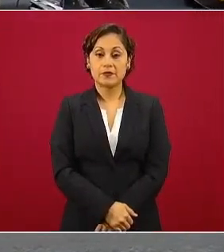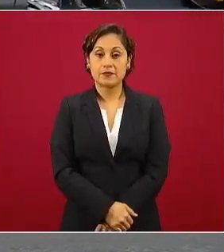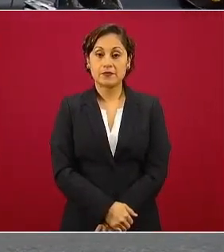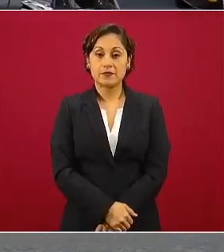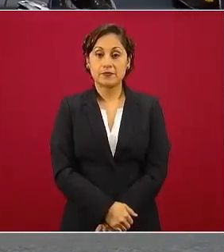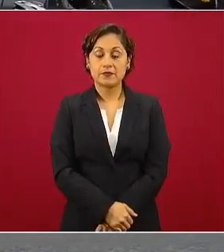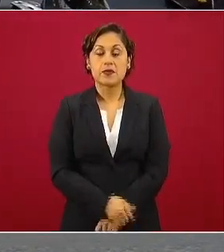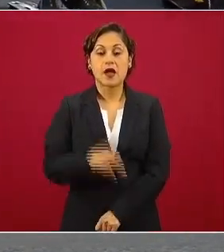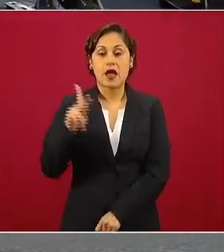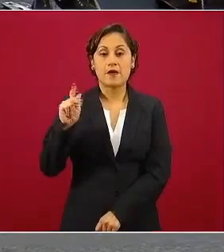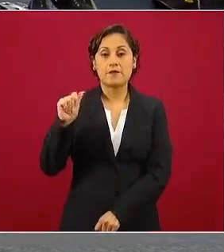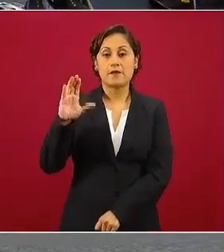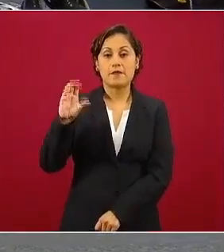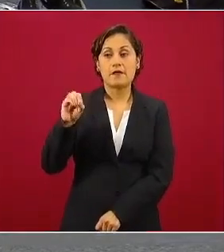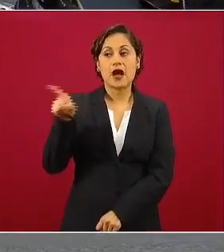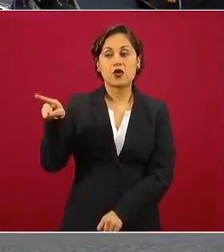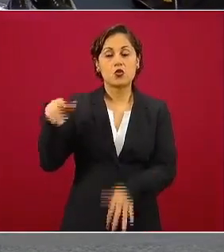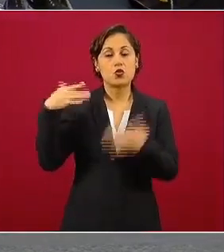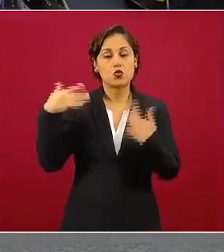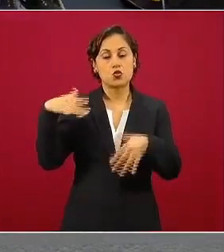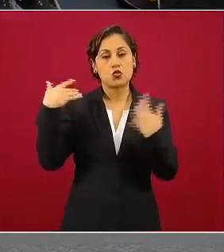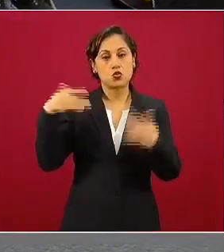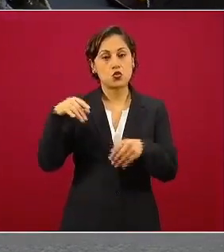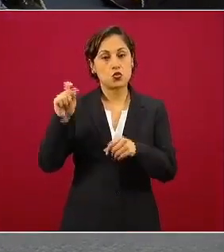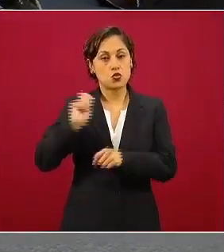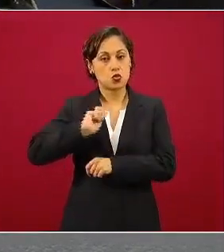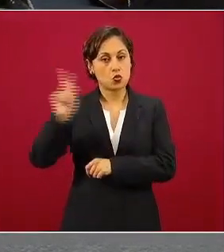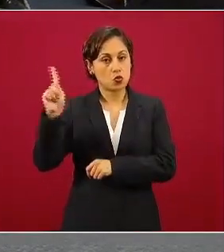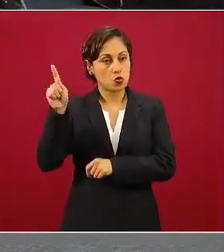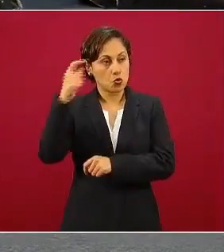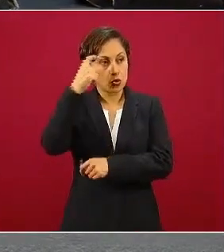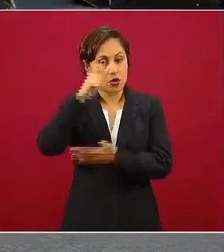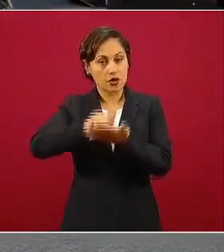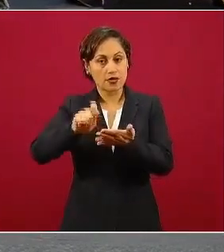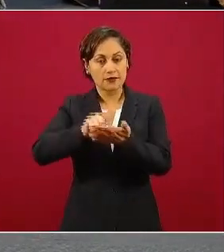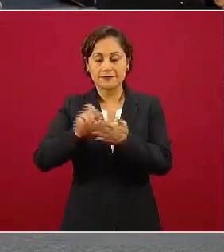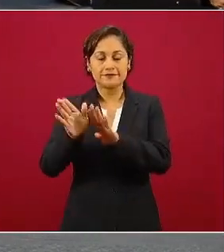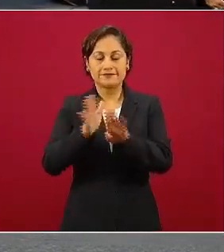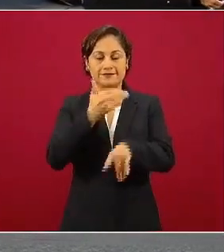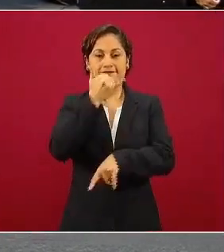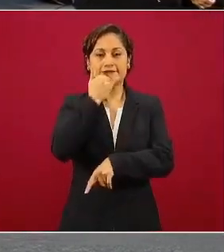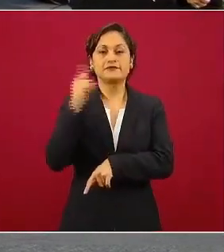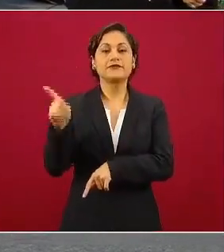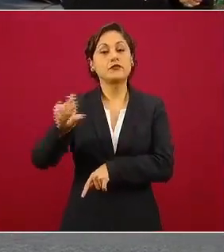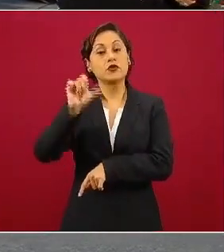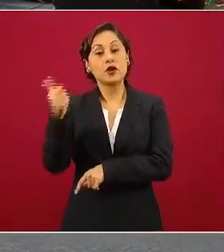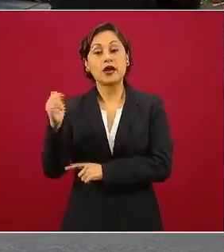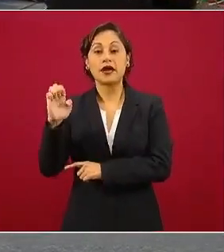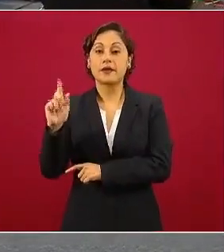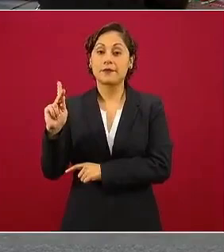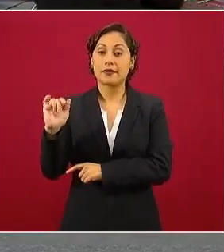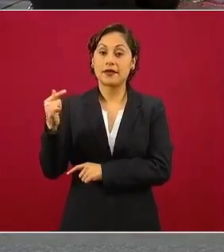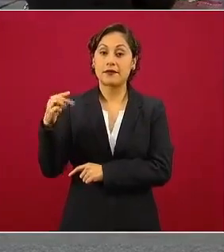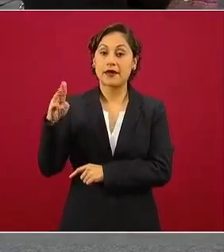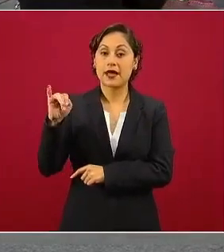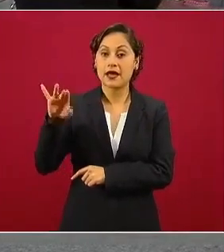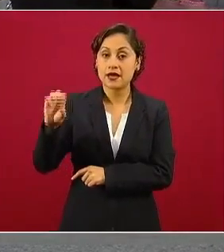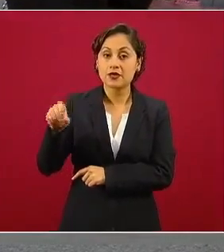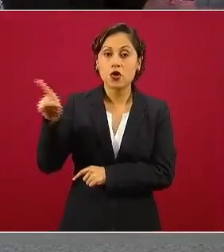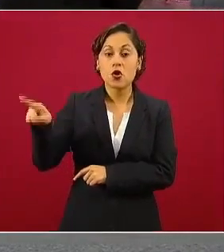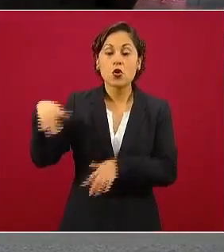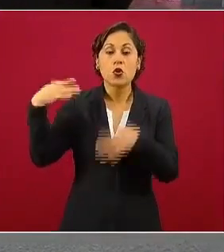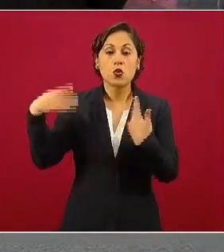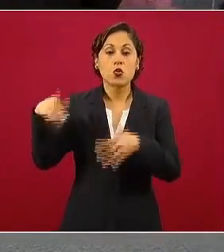Paco también gran escritor, pero Epigmenio, gran periodista, que me hacen